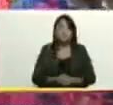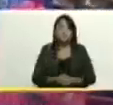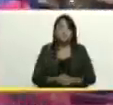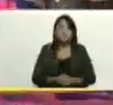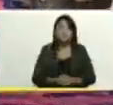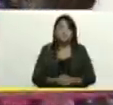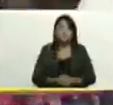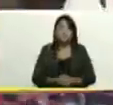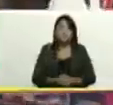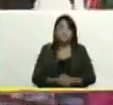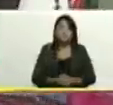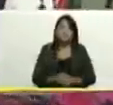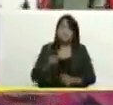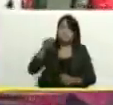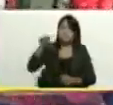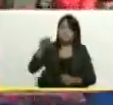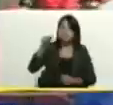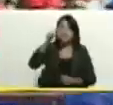Donde el pueblo,